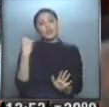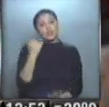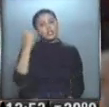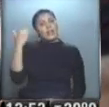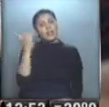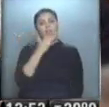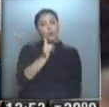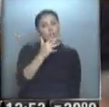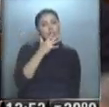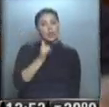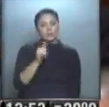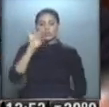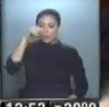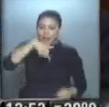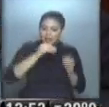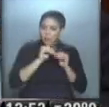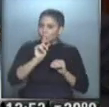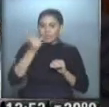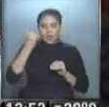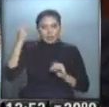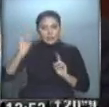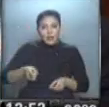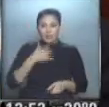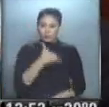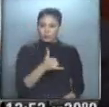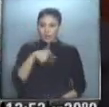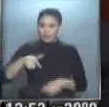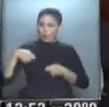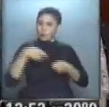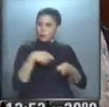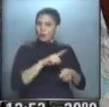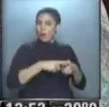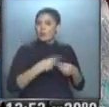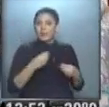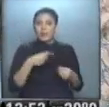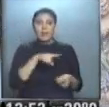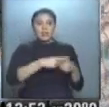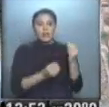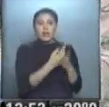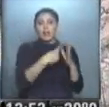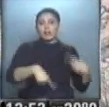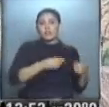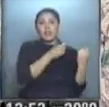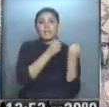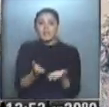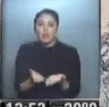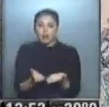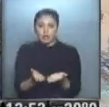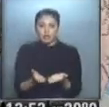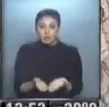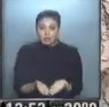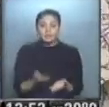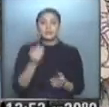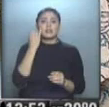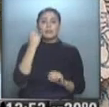venimos denunciando no solo en esta causa, que presionan la política para obtener medidas que lo favorecen. Crackdown,